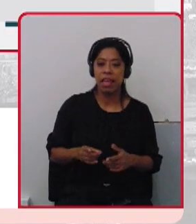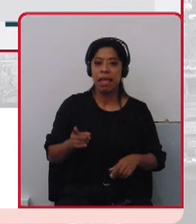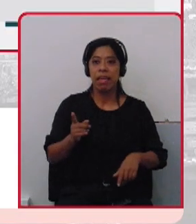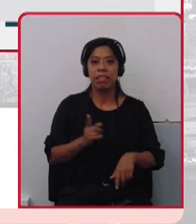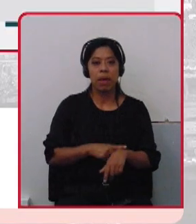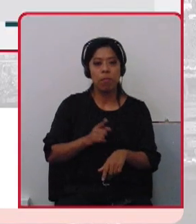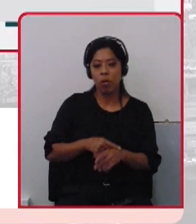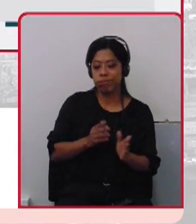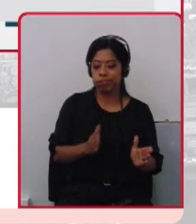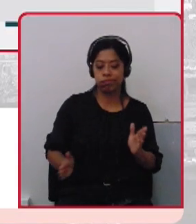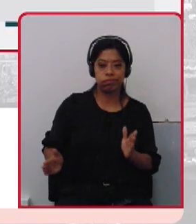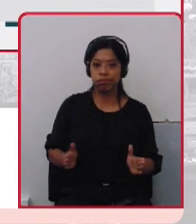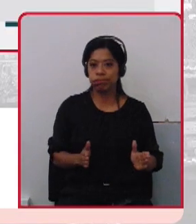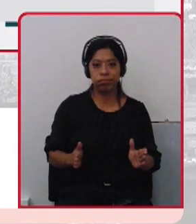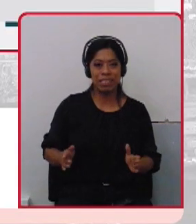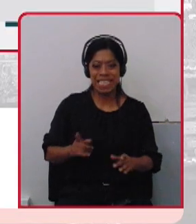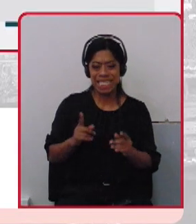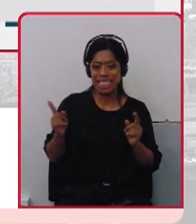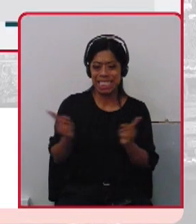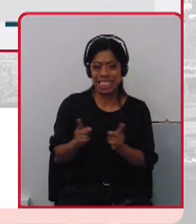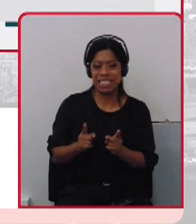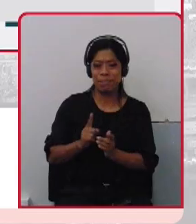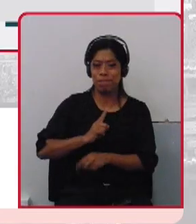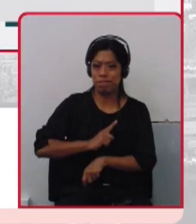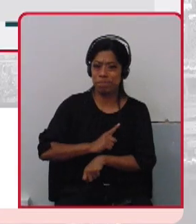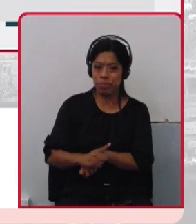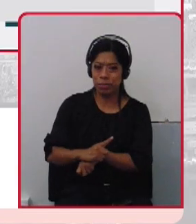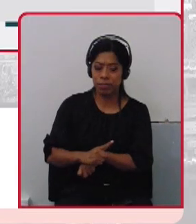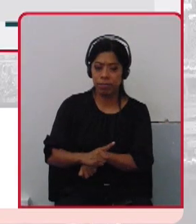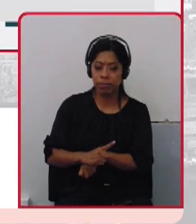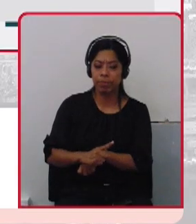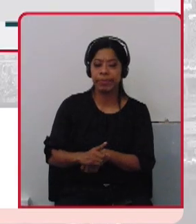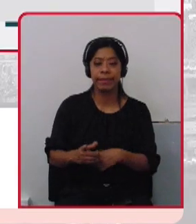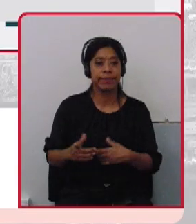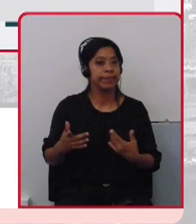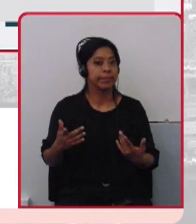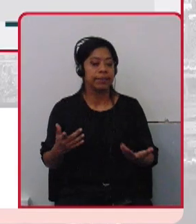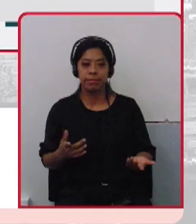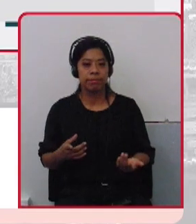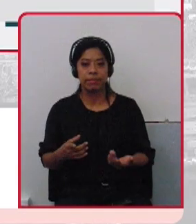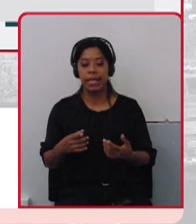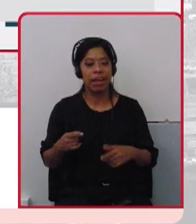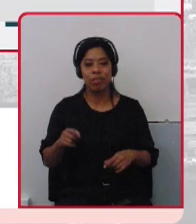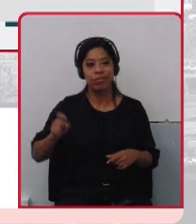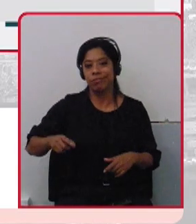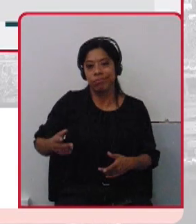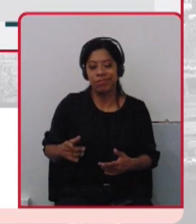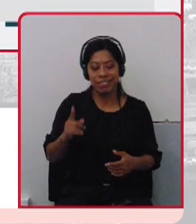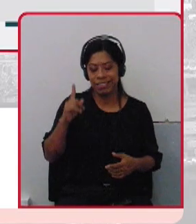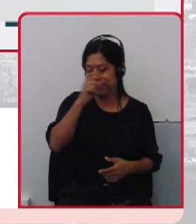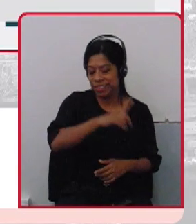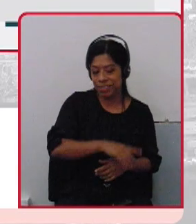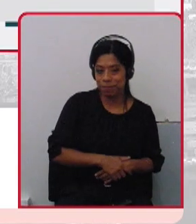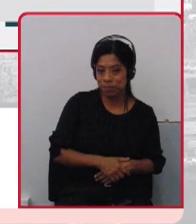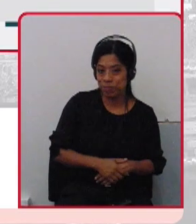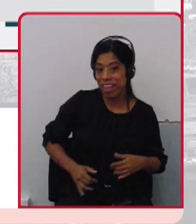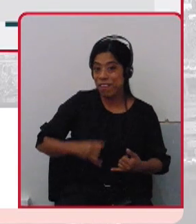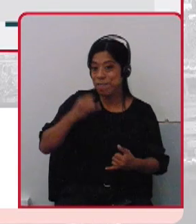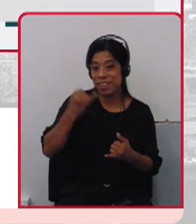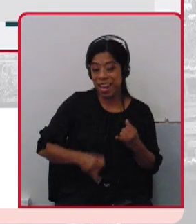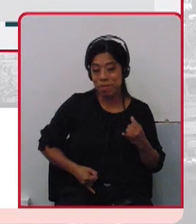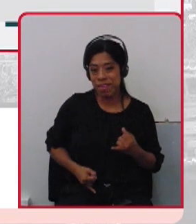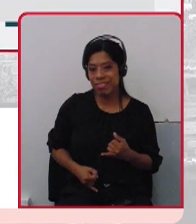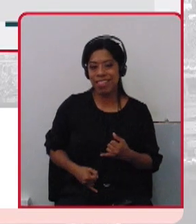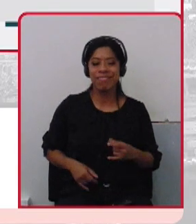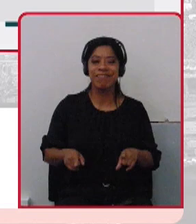de rango, en un tiempo tan corto como lo que hemos hablado, ya sería innecesario, ¿no? Y finalmente,